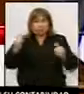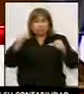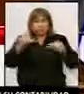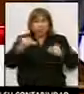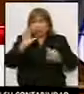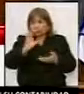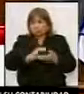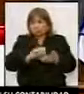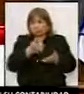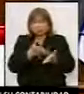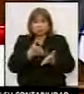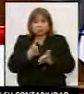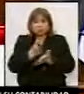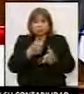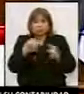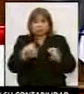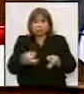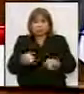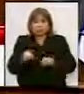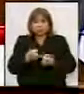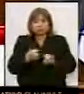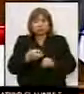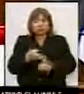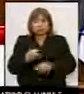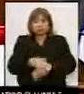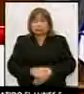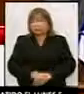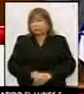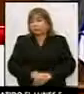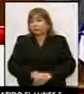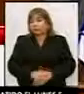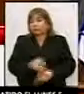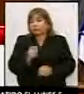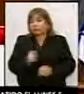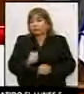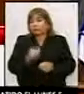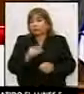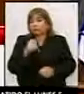y desorientando la real función y orientación de Agrobanco.